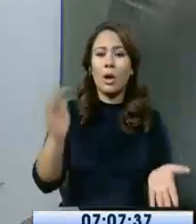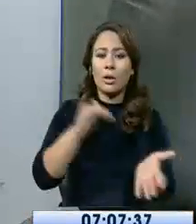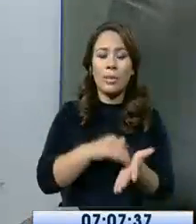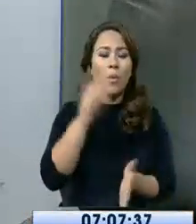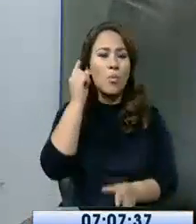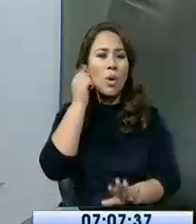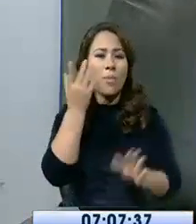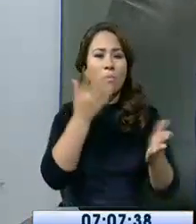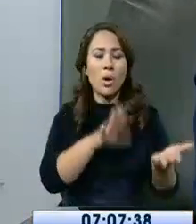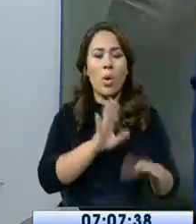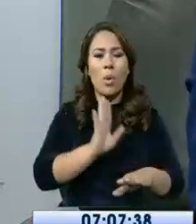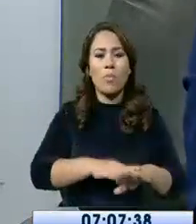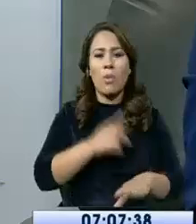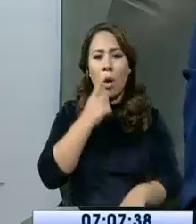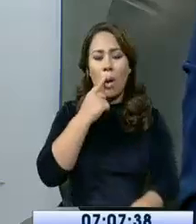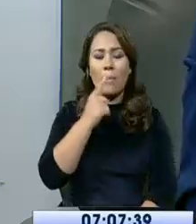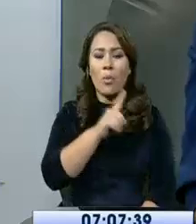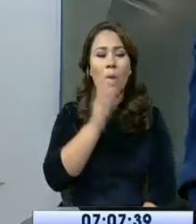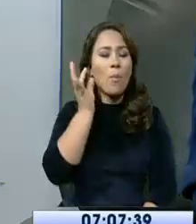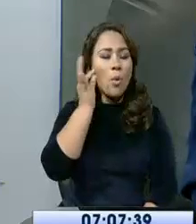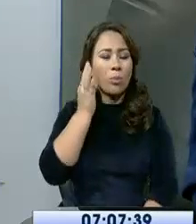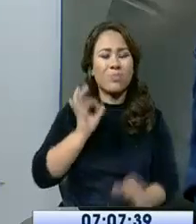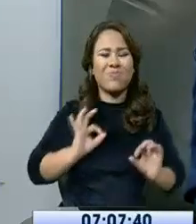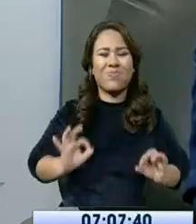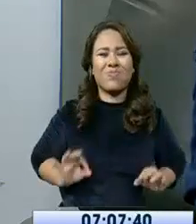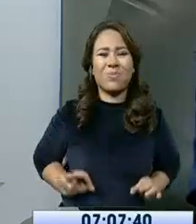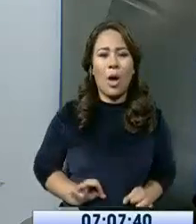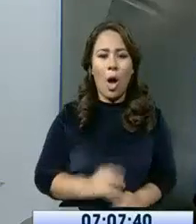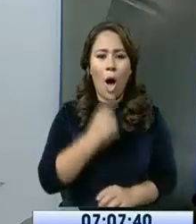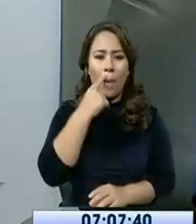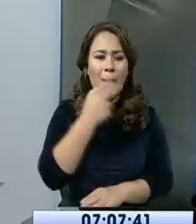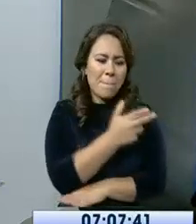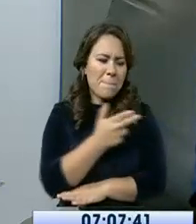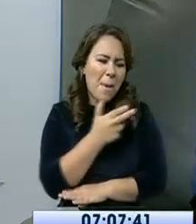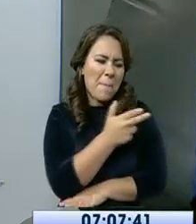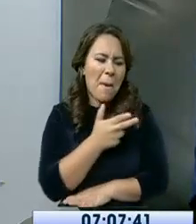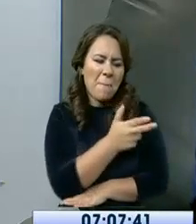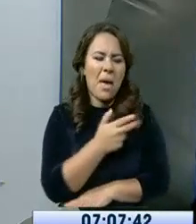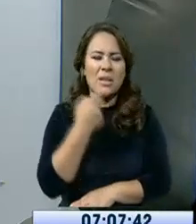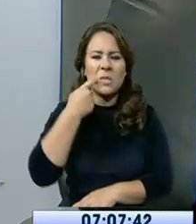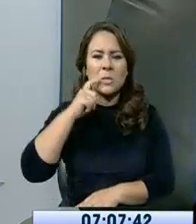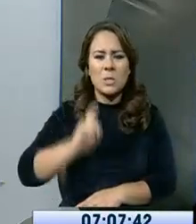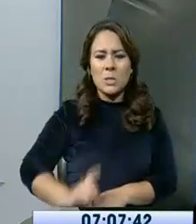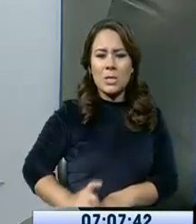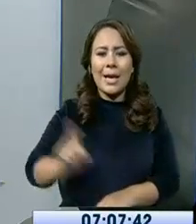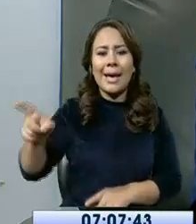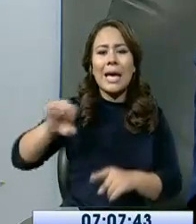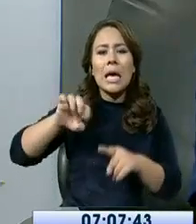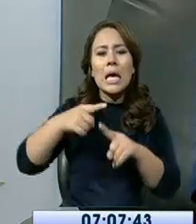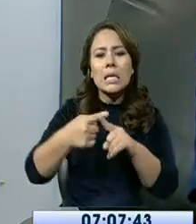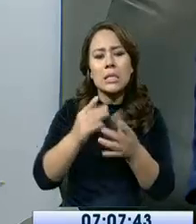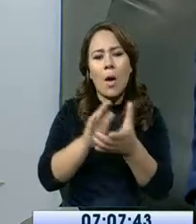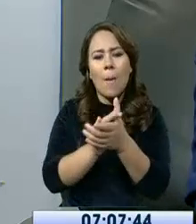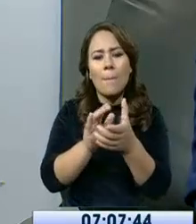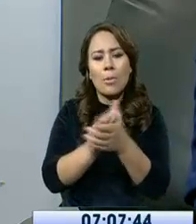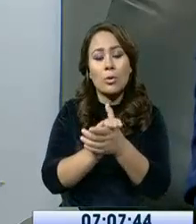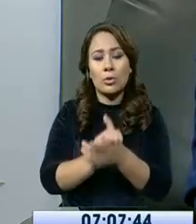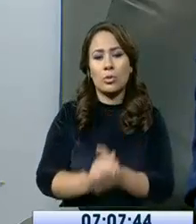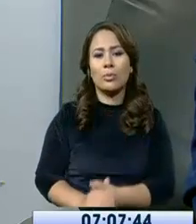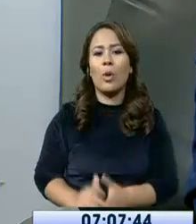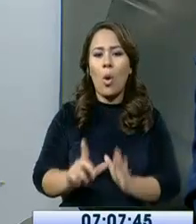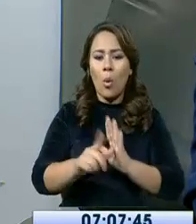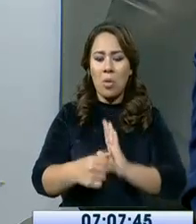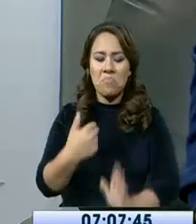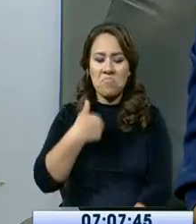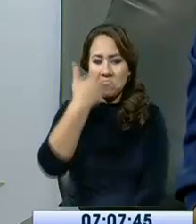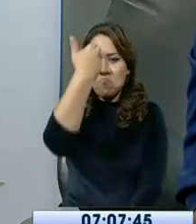capital. Una mujer fue asesinada con varios disparos, presuntamente por parte de su ex conviviente, quien luego se quitó la